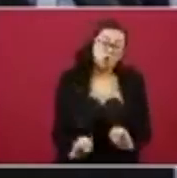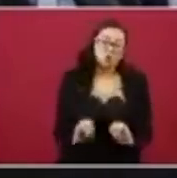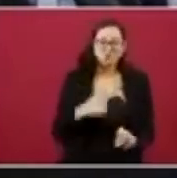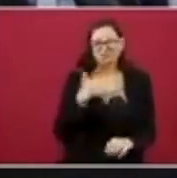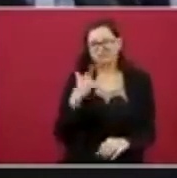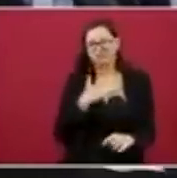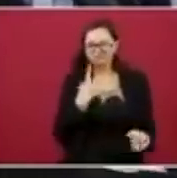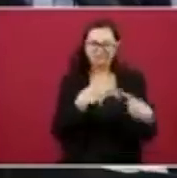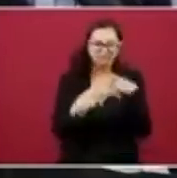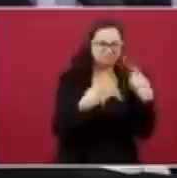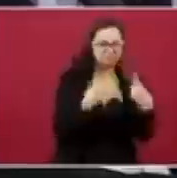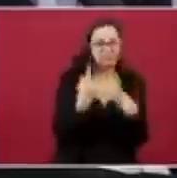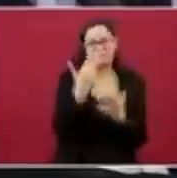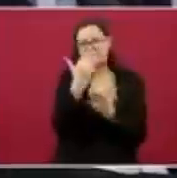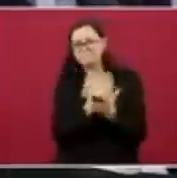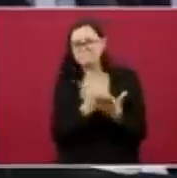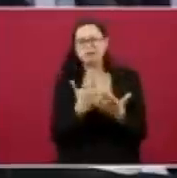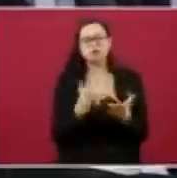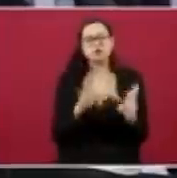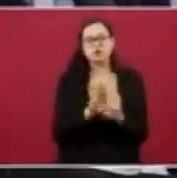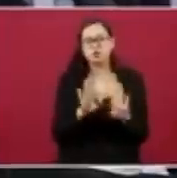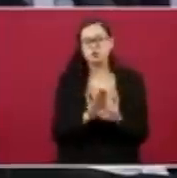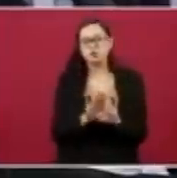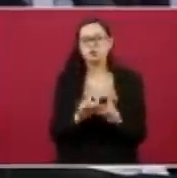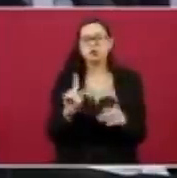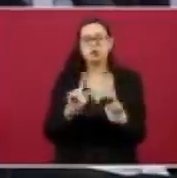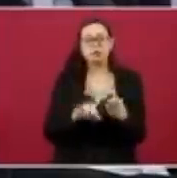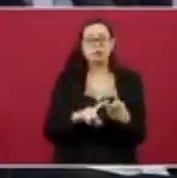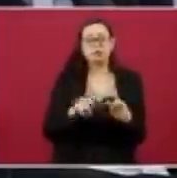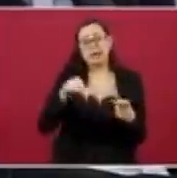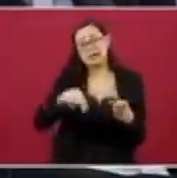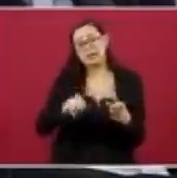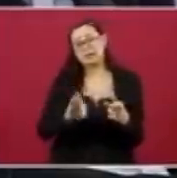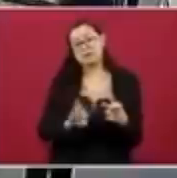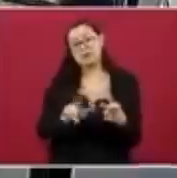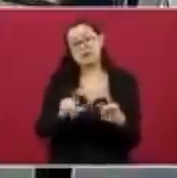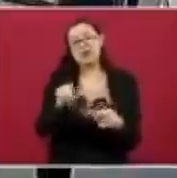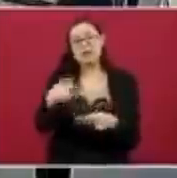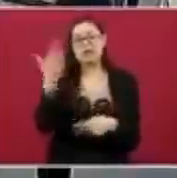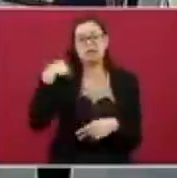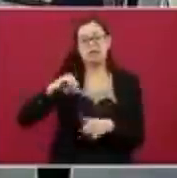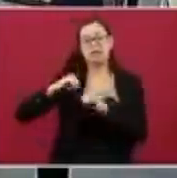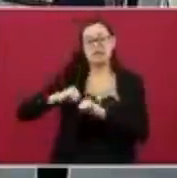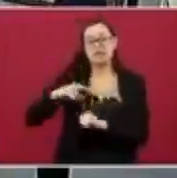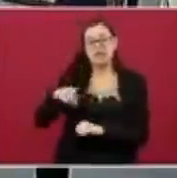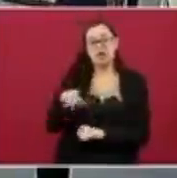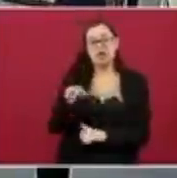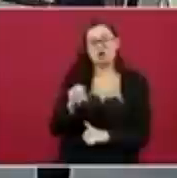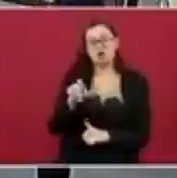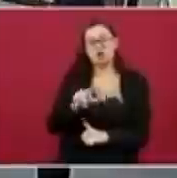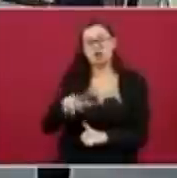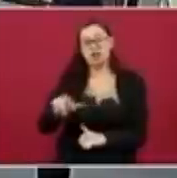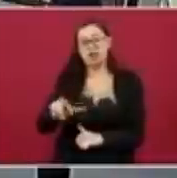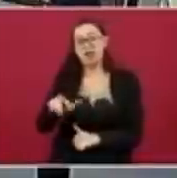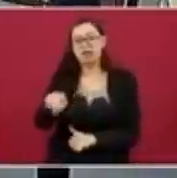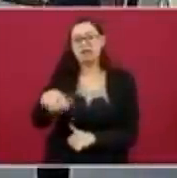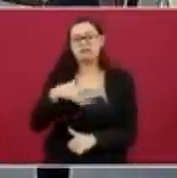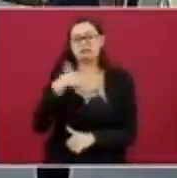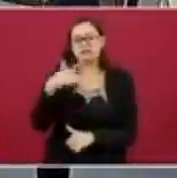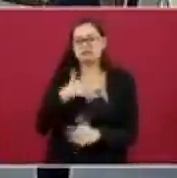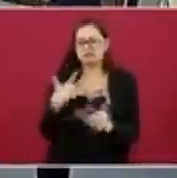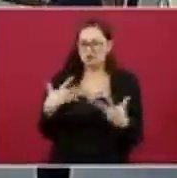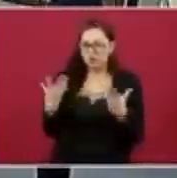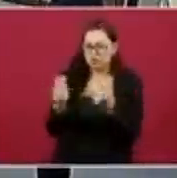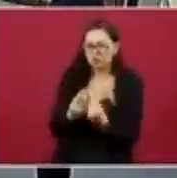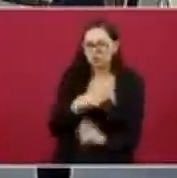renegociar esa parte? Y también acerca de la NFL, usted cuando se reunió con el comisionado Roger Goodell, platicó acerca de creación de escuelas